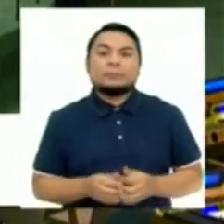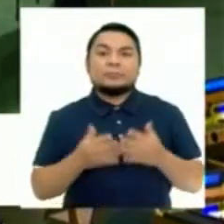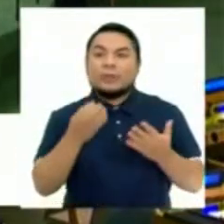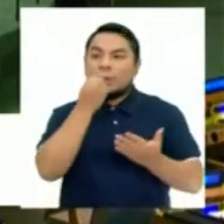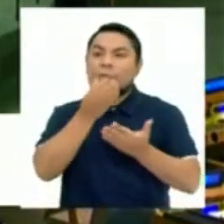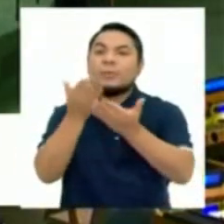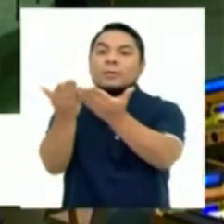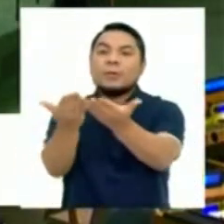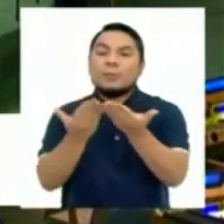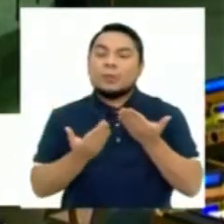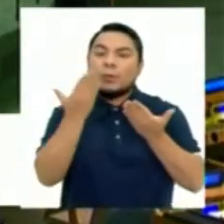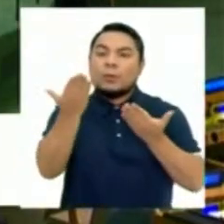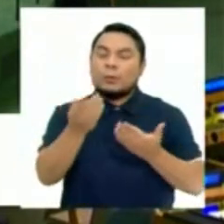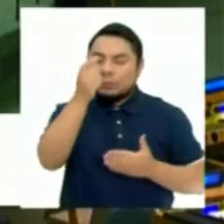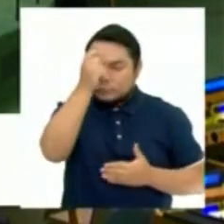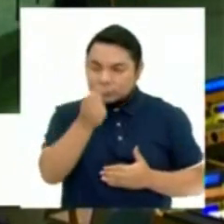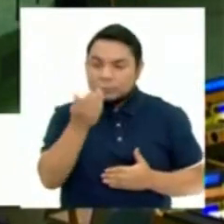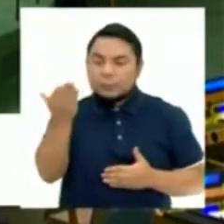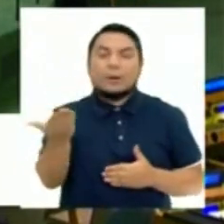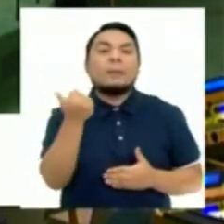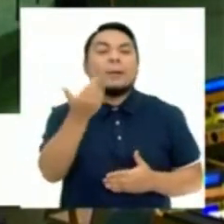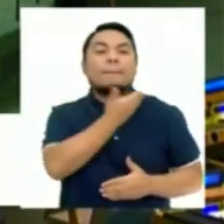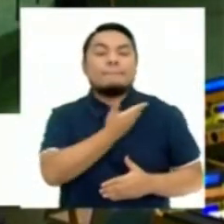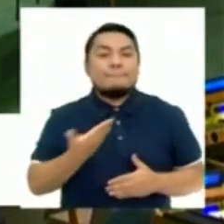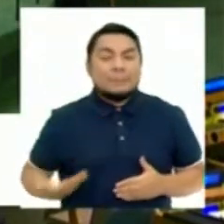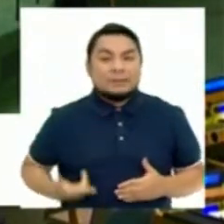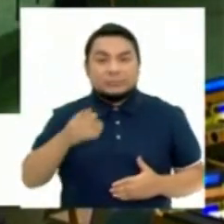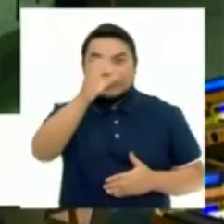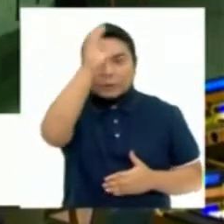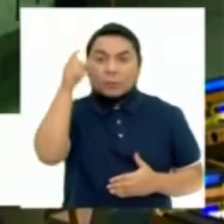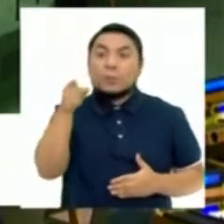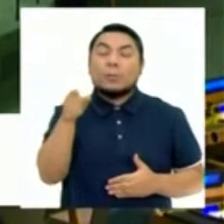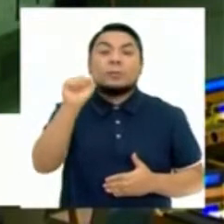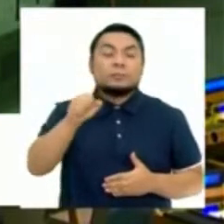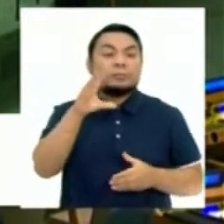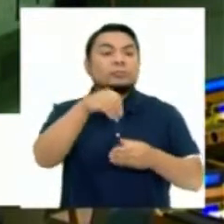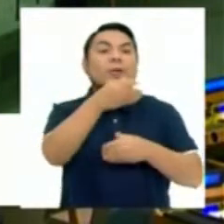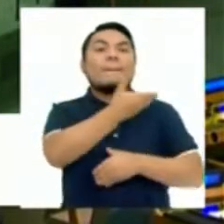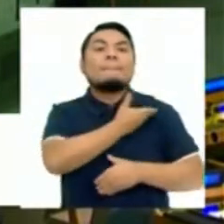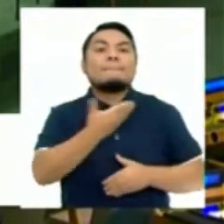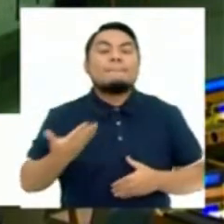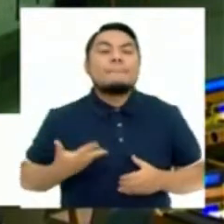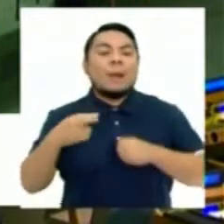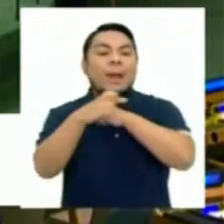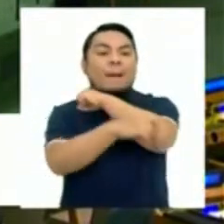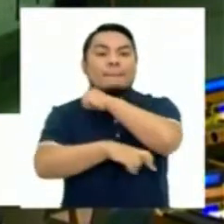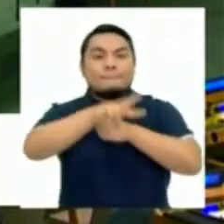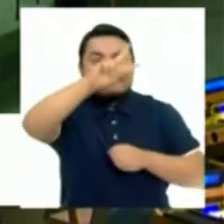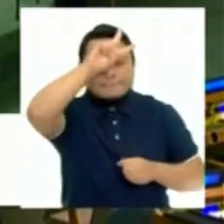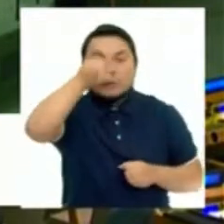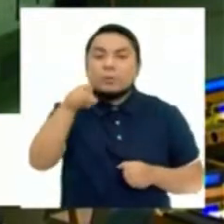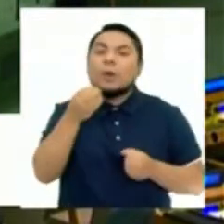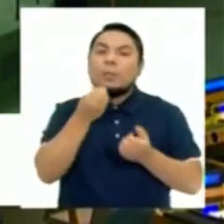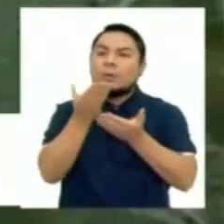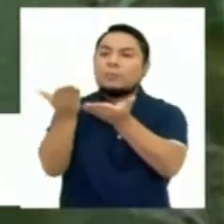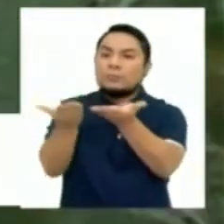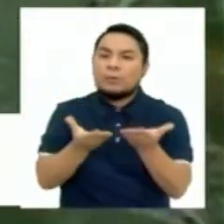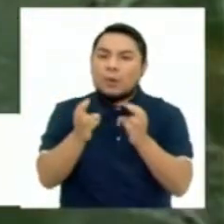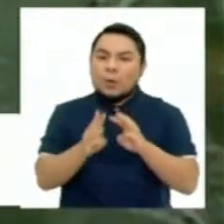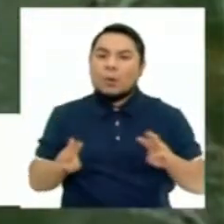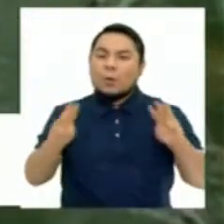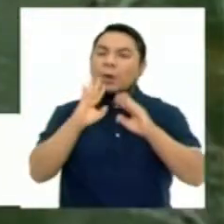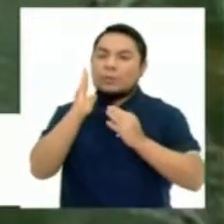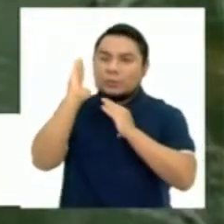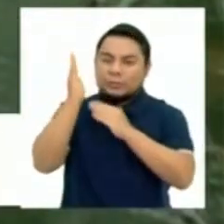Unidas al excelentísimo señor Pedro Castillo Terrones, presidente de la República del Perú, a quien invito a dirigirse a la Asamblea.